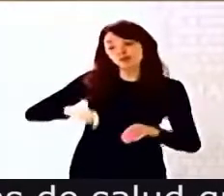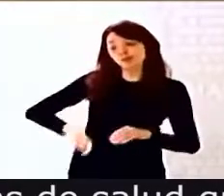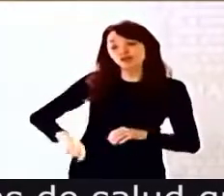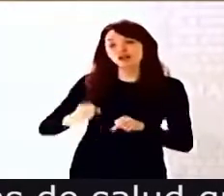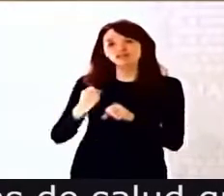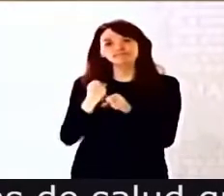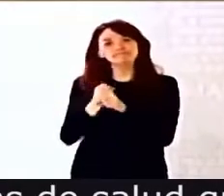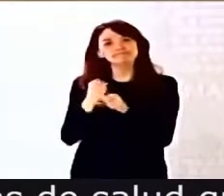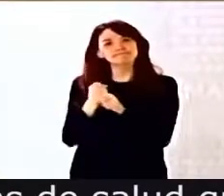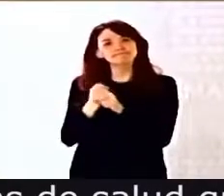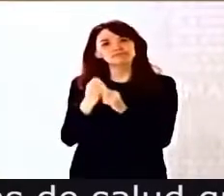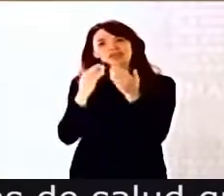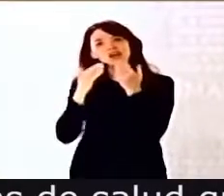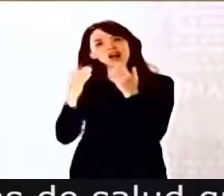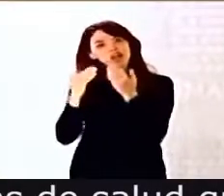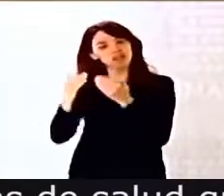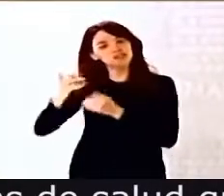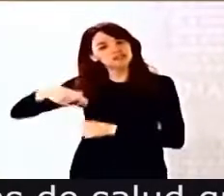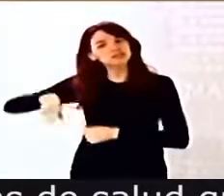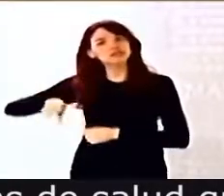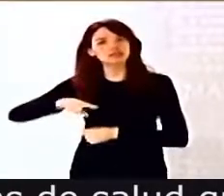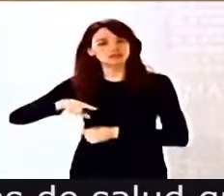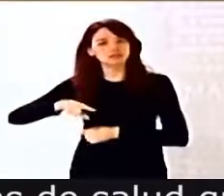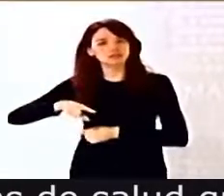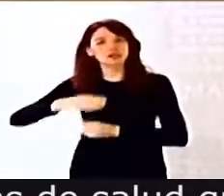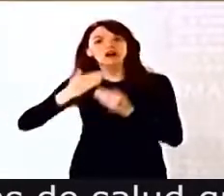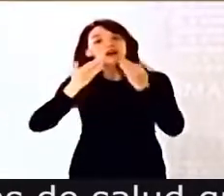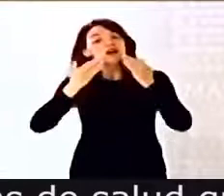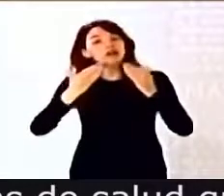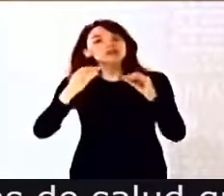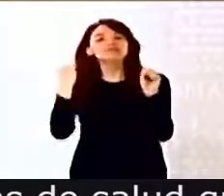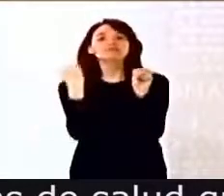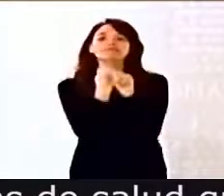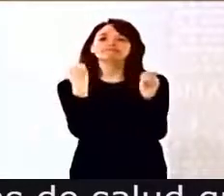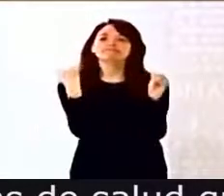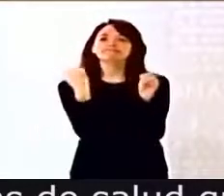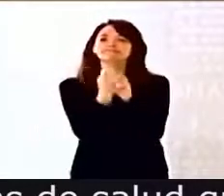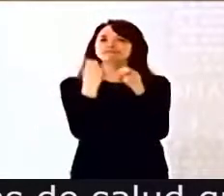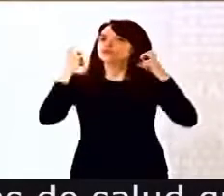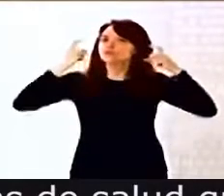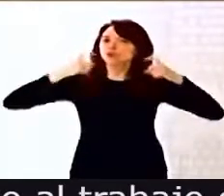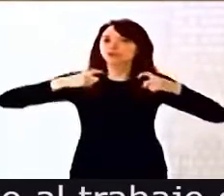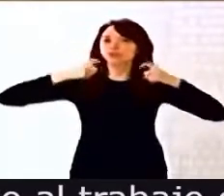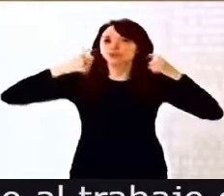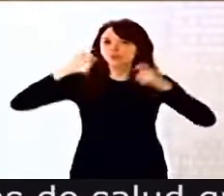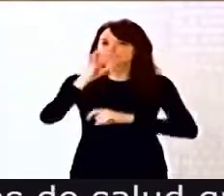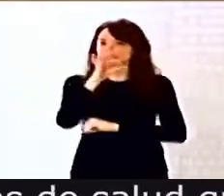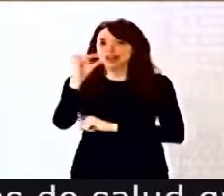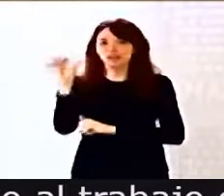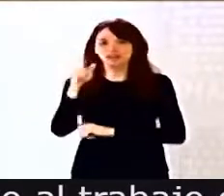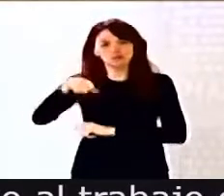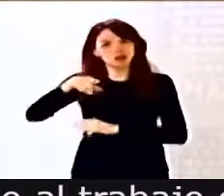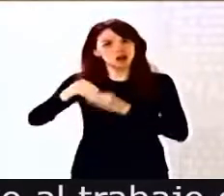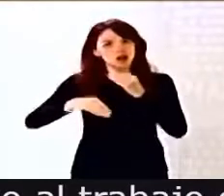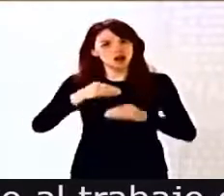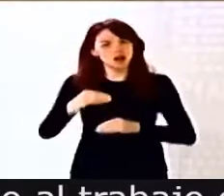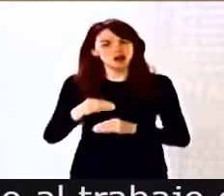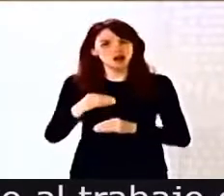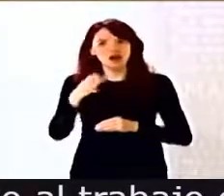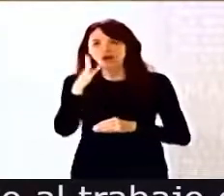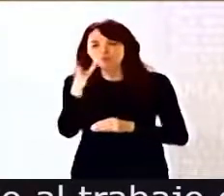profesionales sociosanitarios, gracias al trabajo del esfuerzo que ha hecho el Servicio Extremeño de Salud por